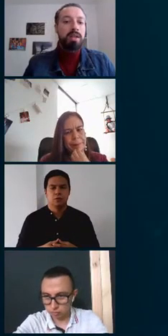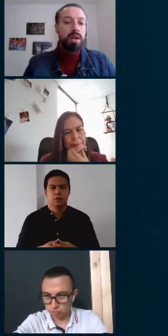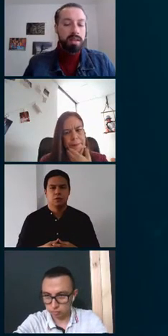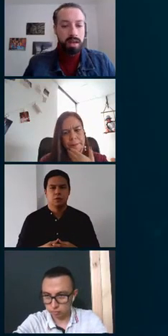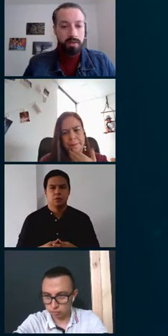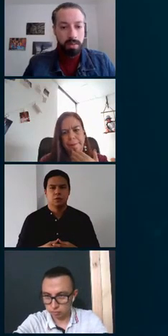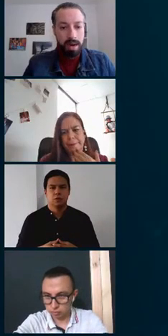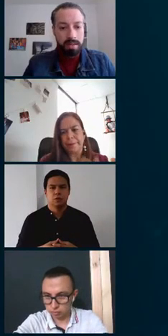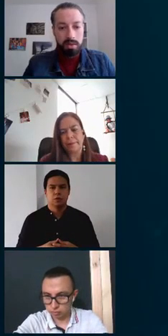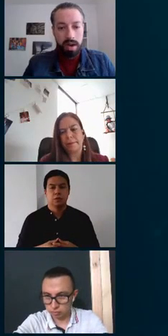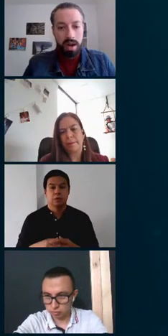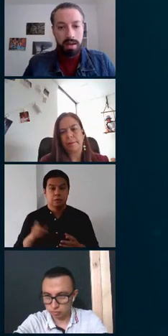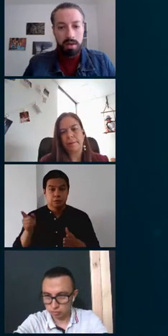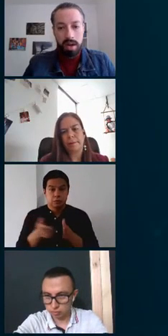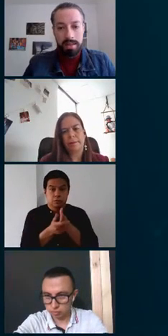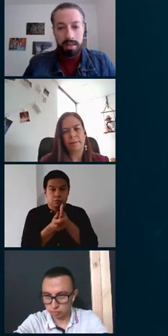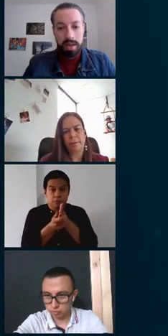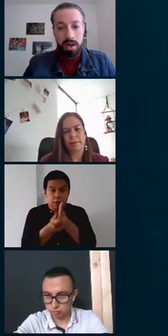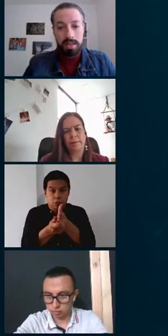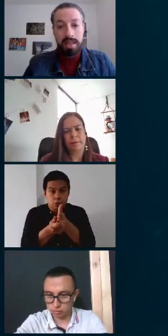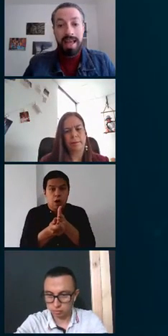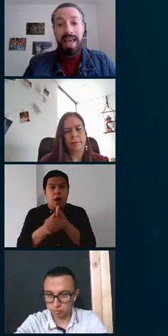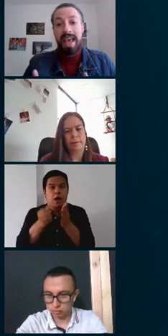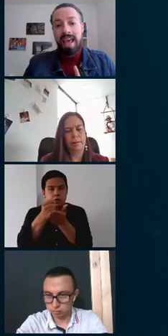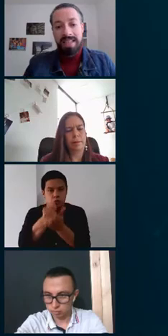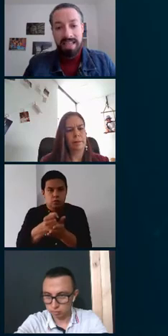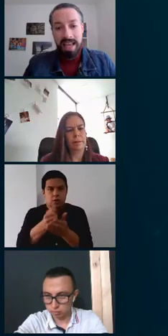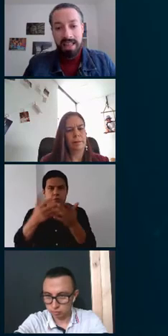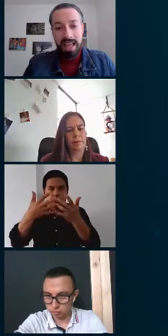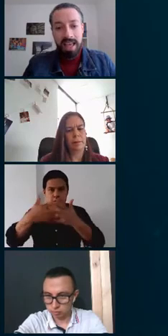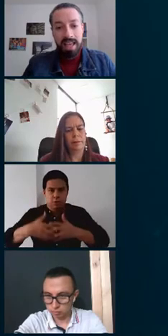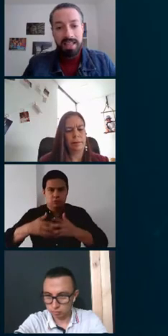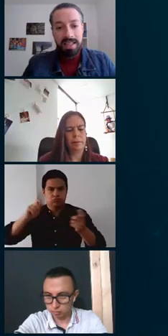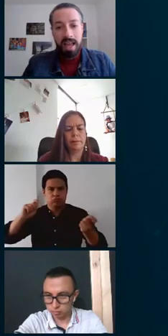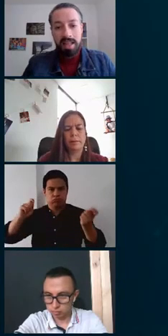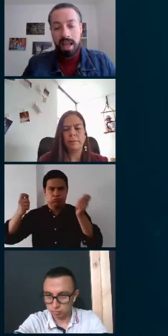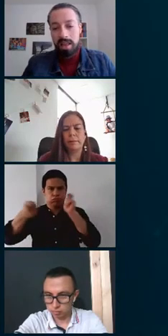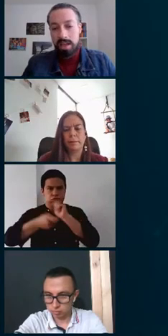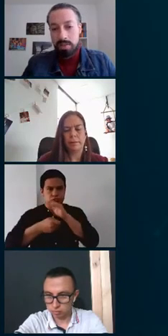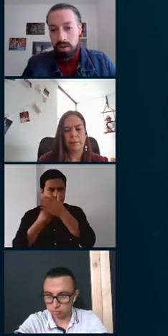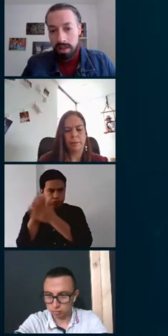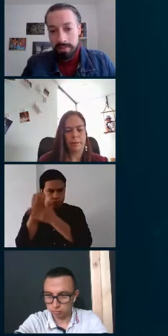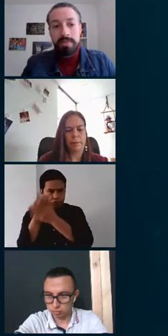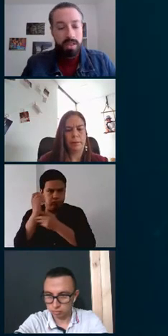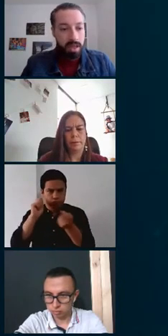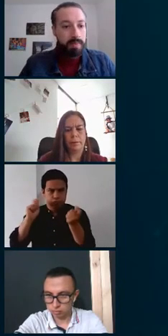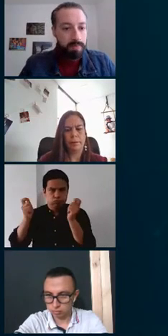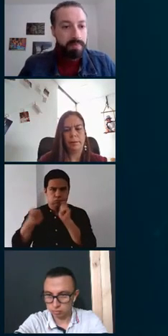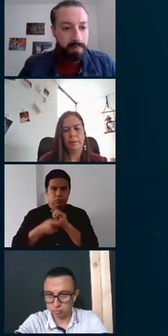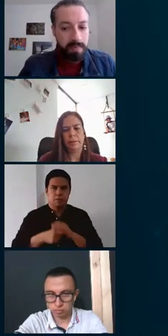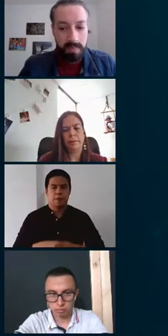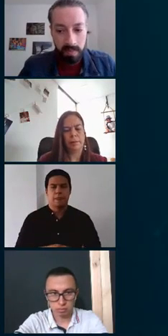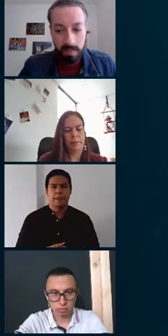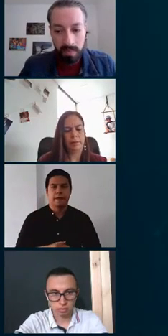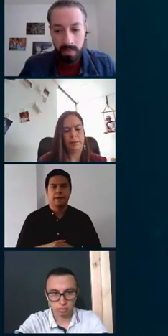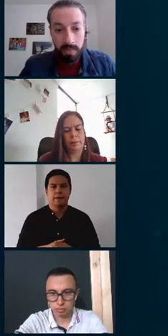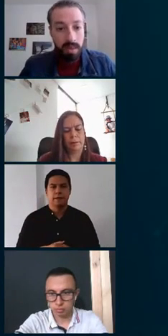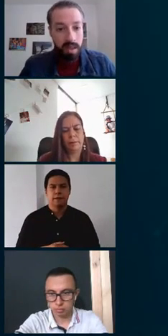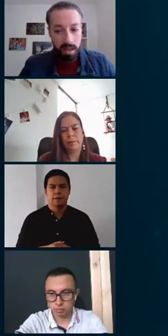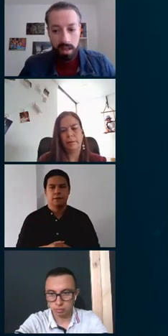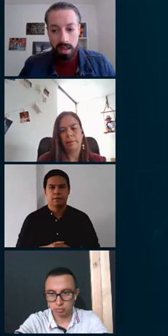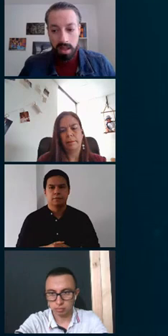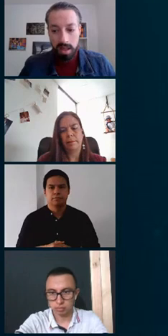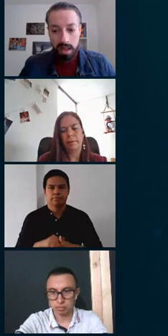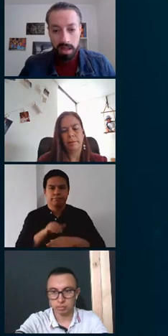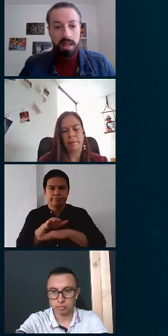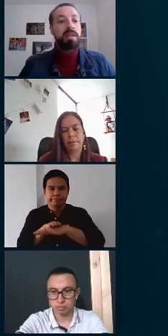puede ayudar a transformar a las organizaciones. El siguiente, que es el de Andrés, perdón, ¿sí? Es que nos están avisando por